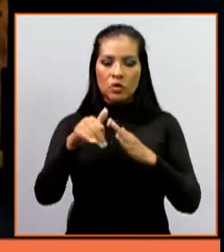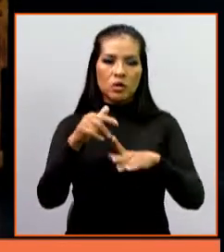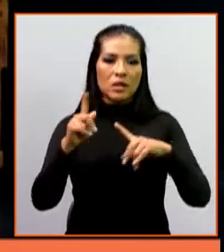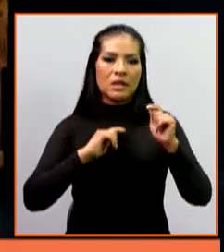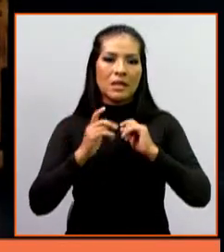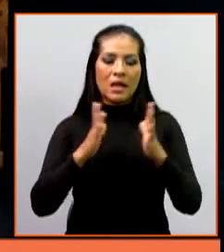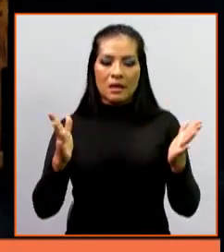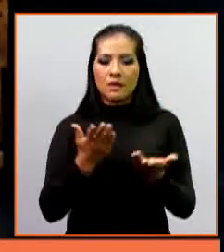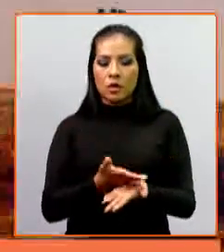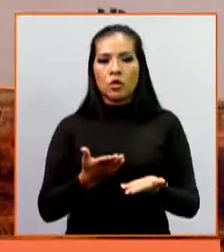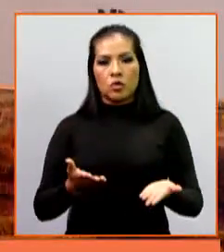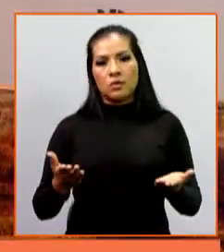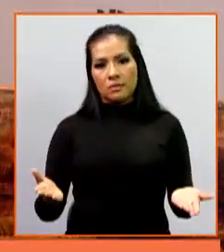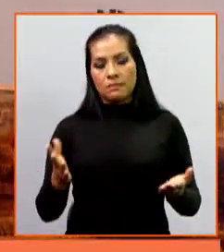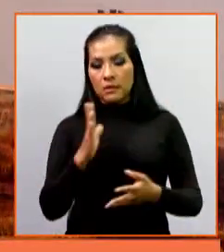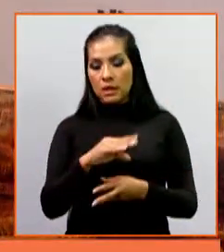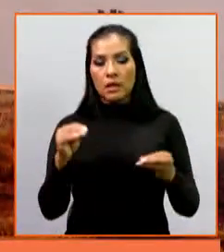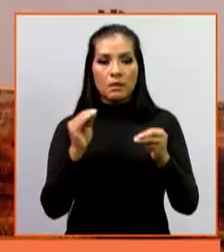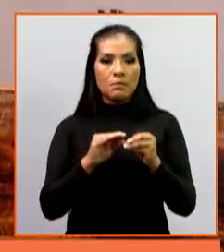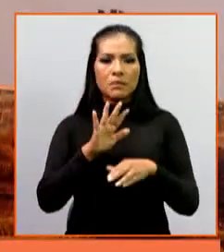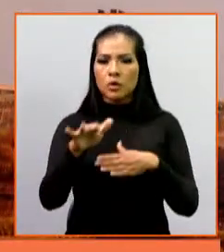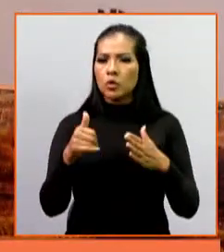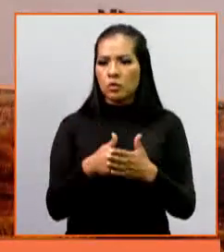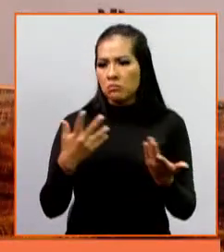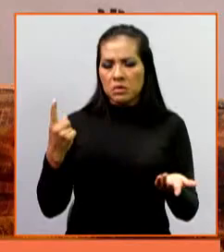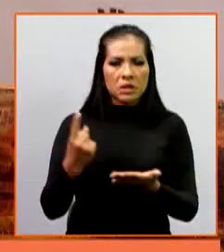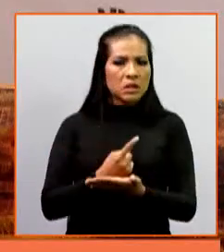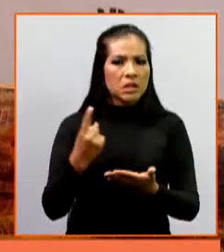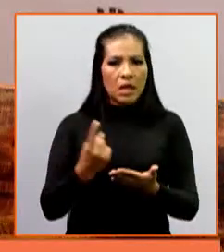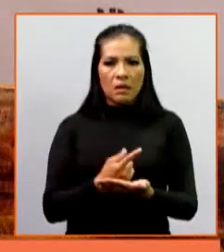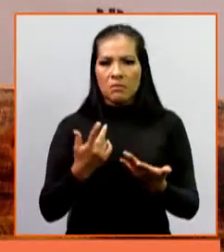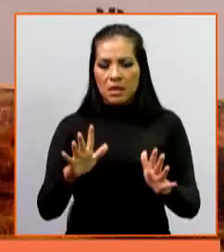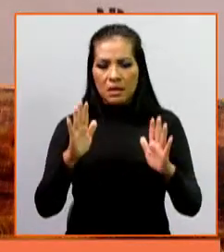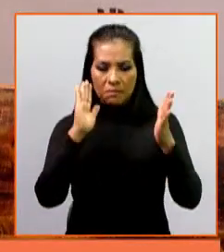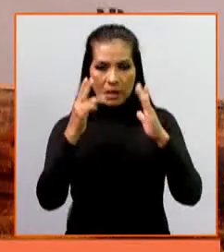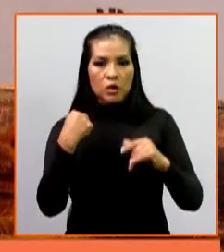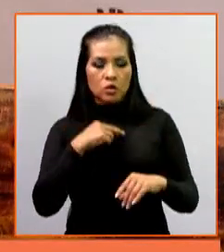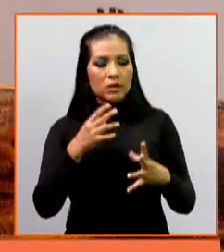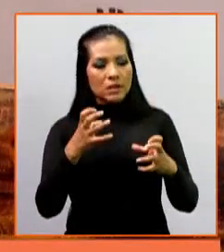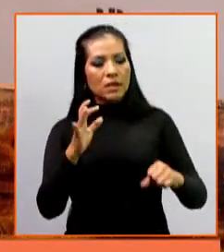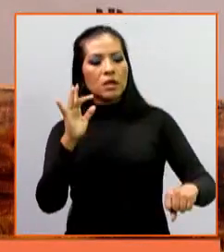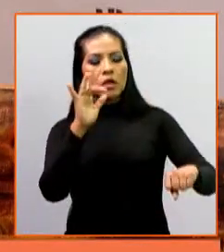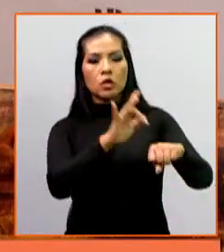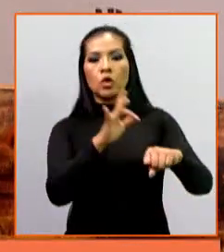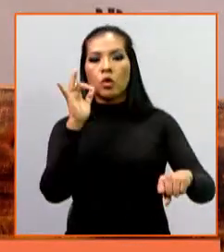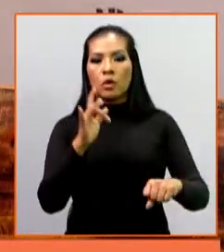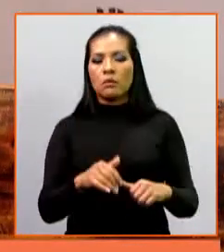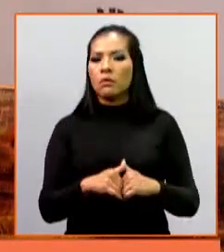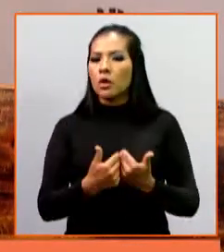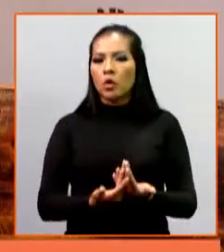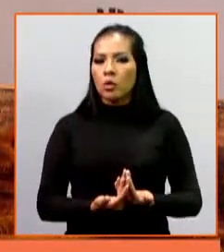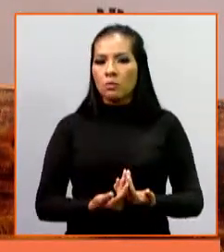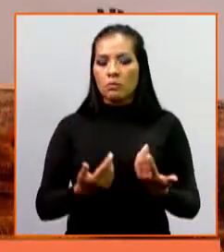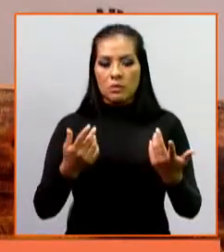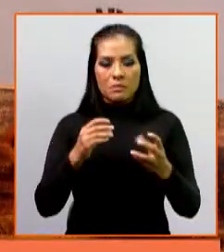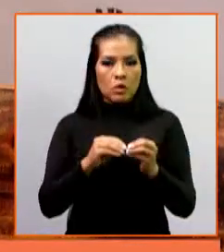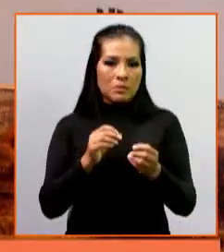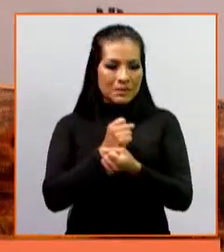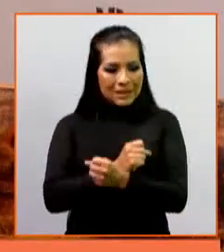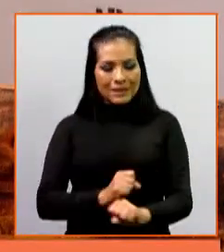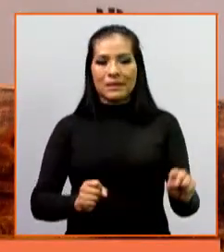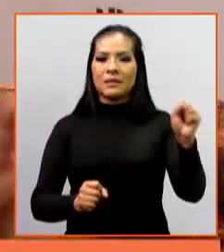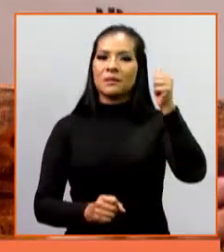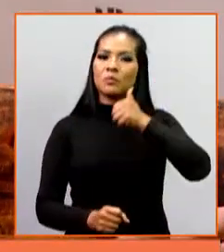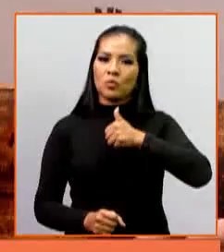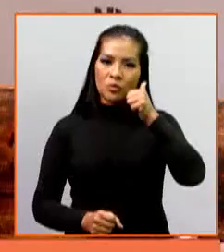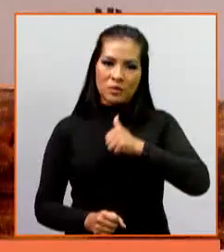objeto y con algo que siempre me parece importante tocar, esto de la reivindicación de la mujer sin llegar a